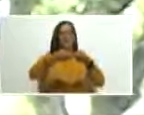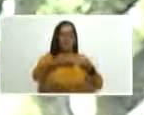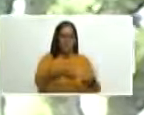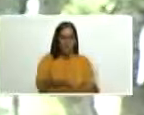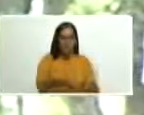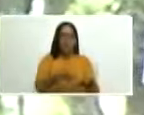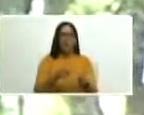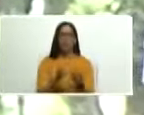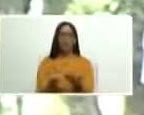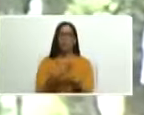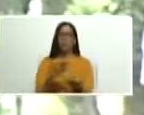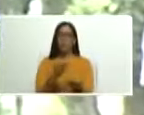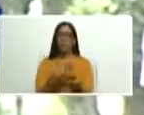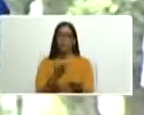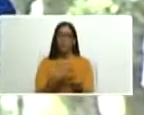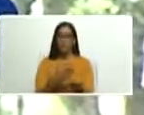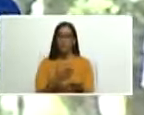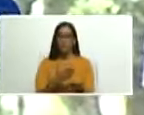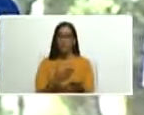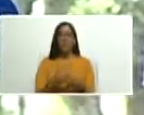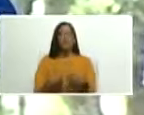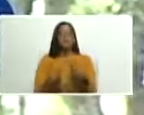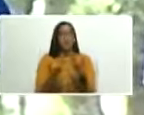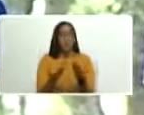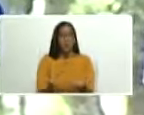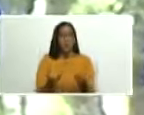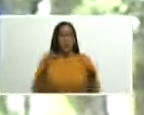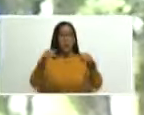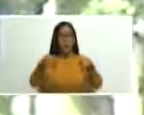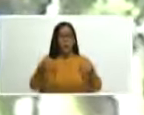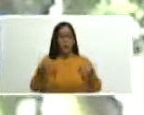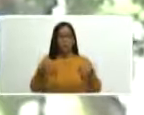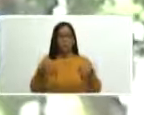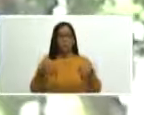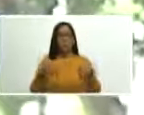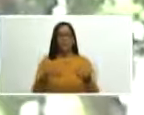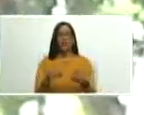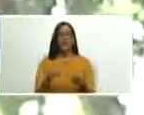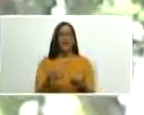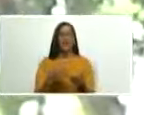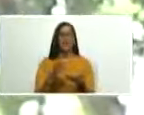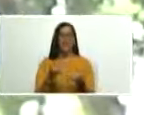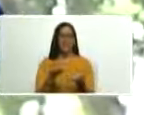estos cuadernillos y se los voy a mandar hoy a nivel